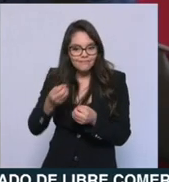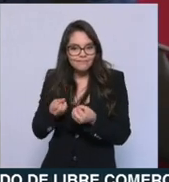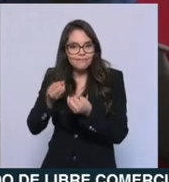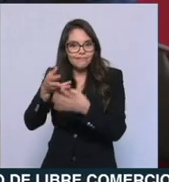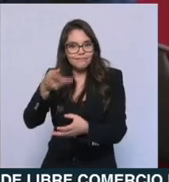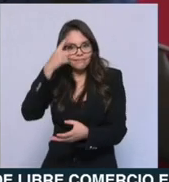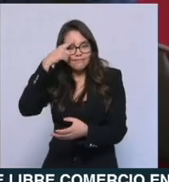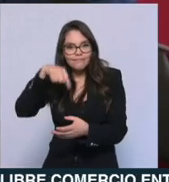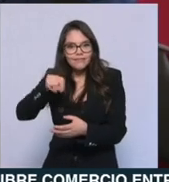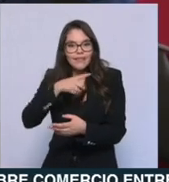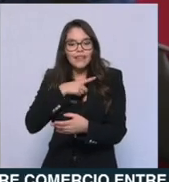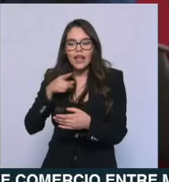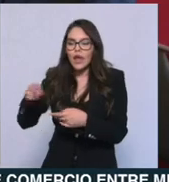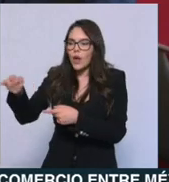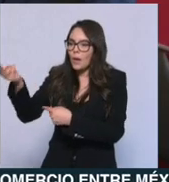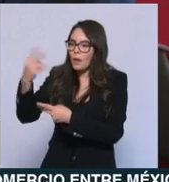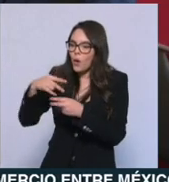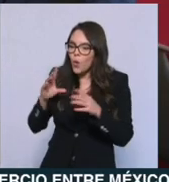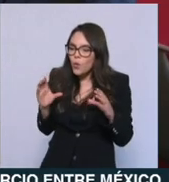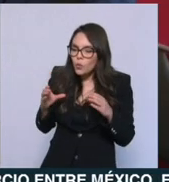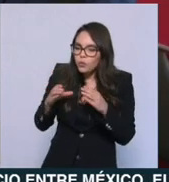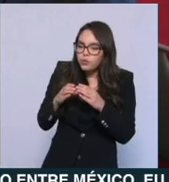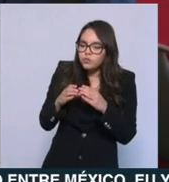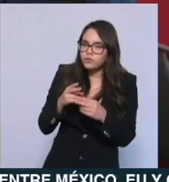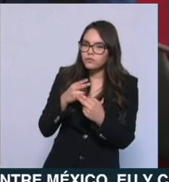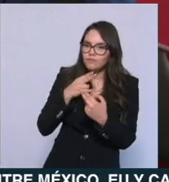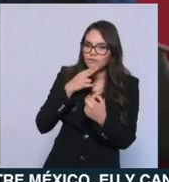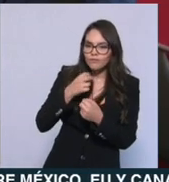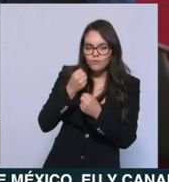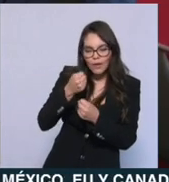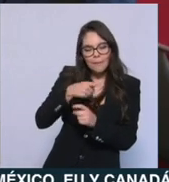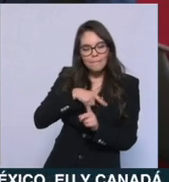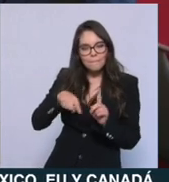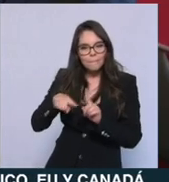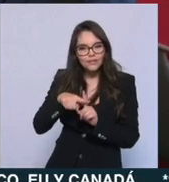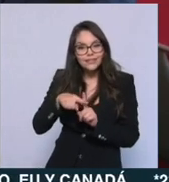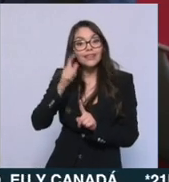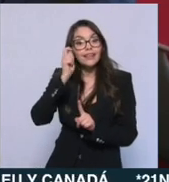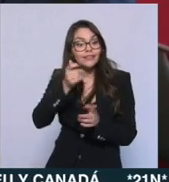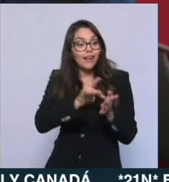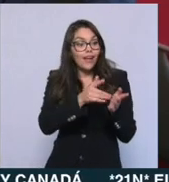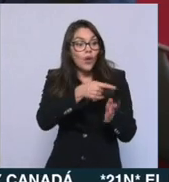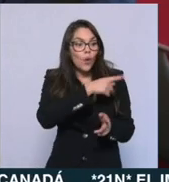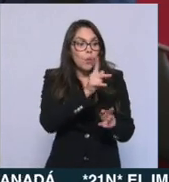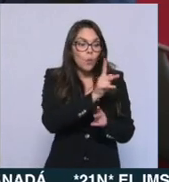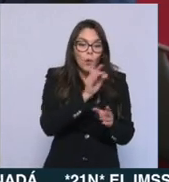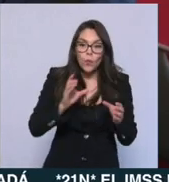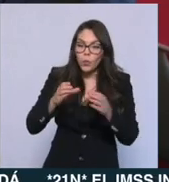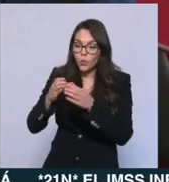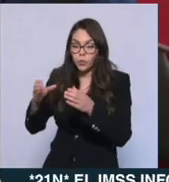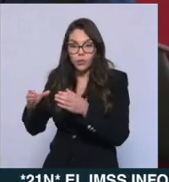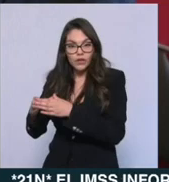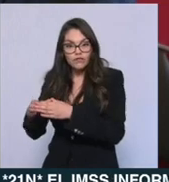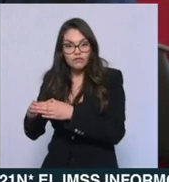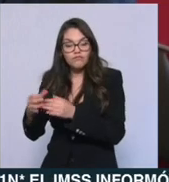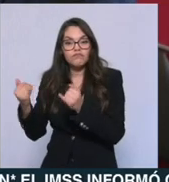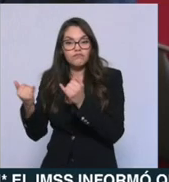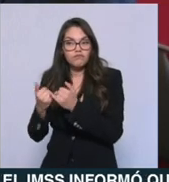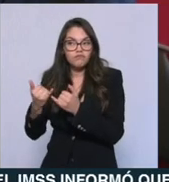debe ser acogido de forma positiva, porque eso es lo que permite que entre los pueblos, y antes hablábamos también